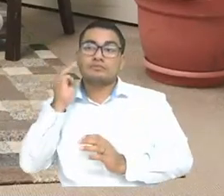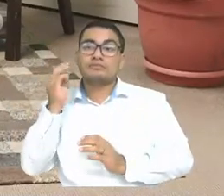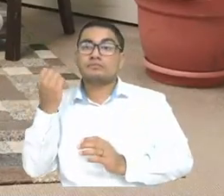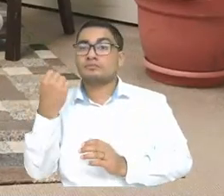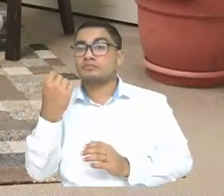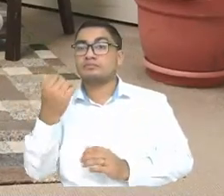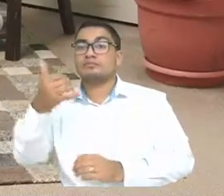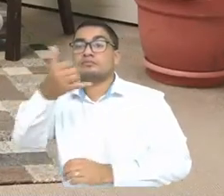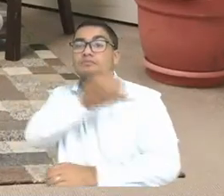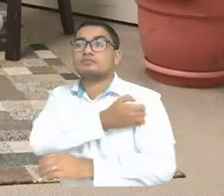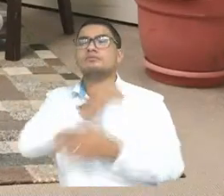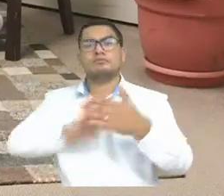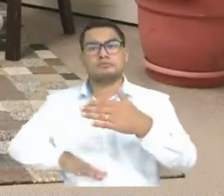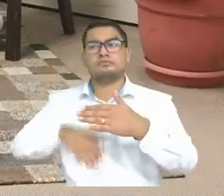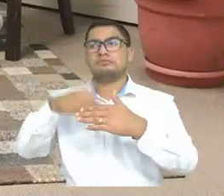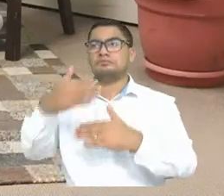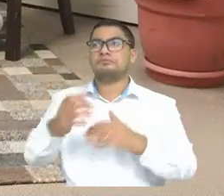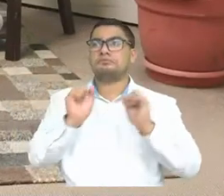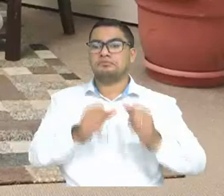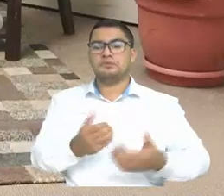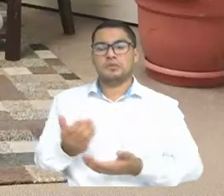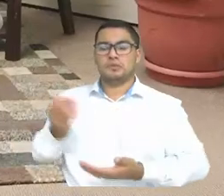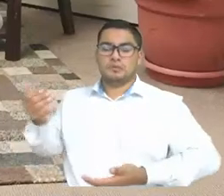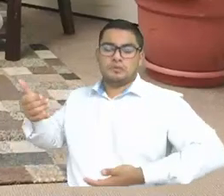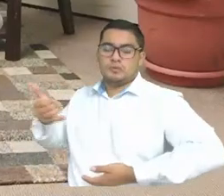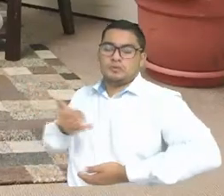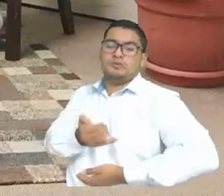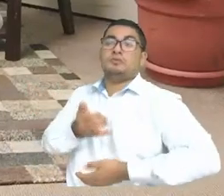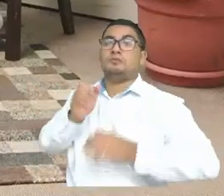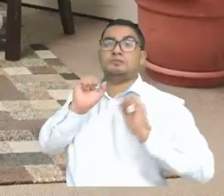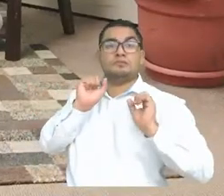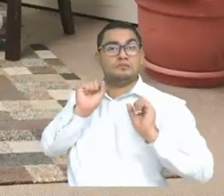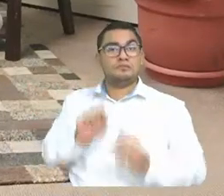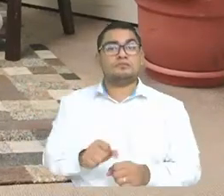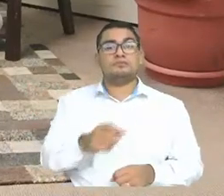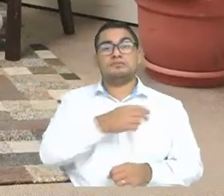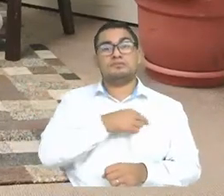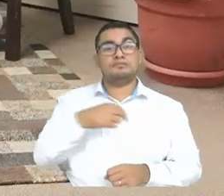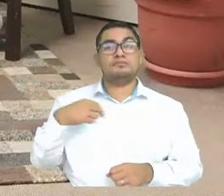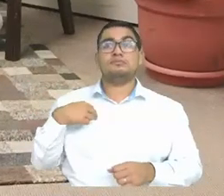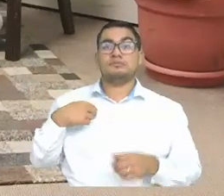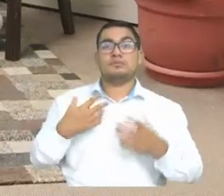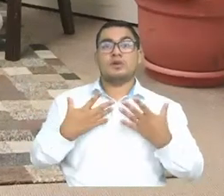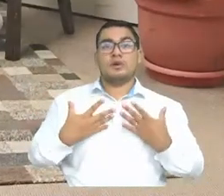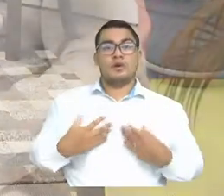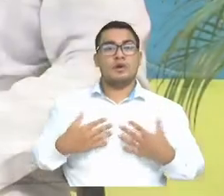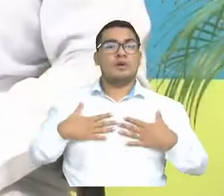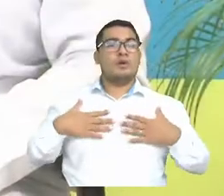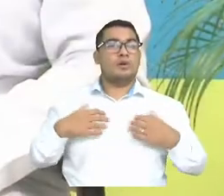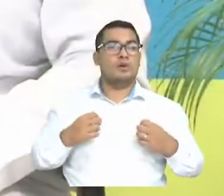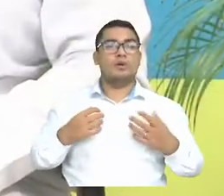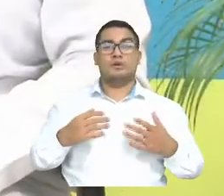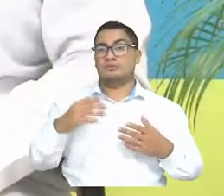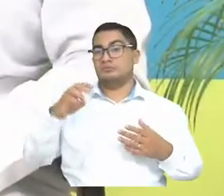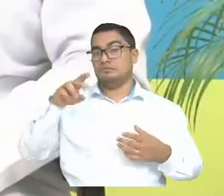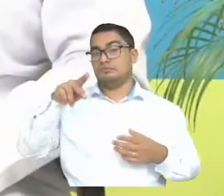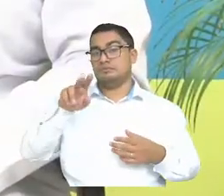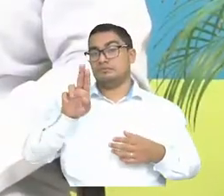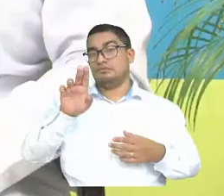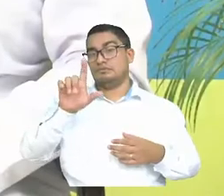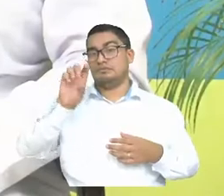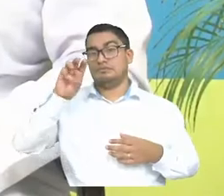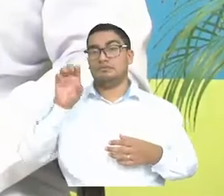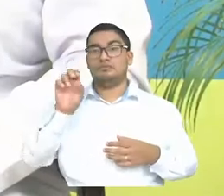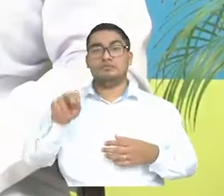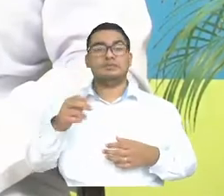inyección, posteriormente se le pone al niño. Al ya bebé tienen que hacerle la maduración pulmonar luego del nacimiento. Por regla tiene